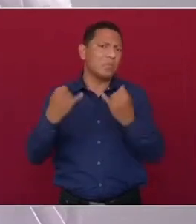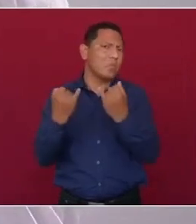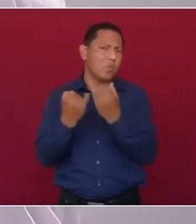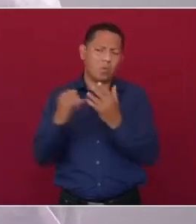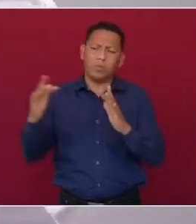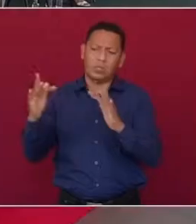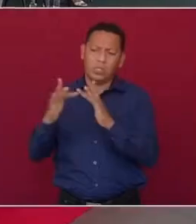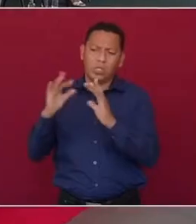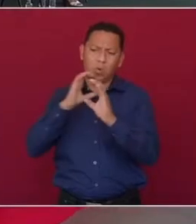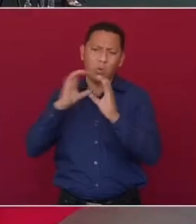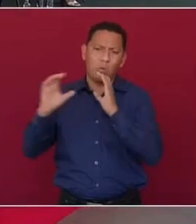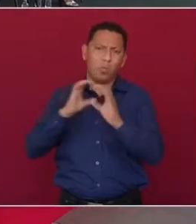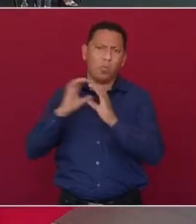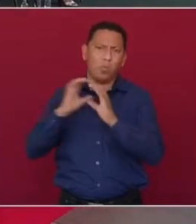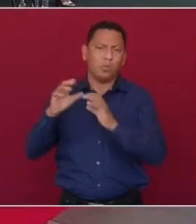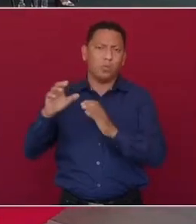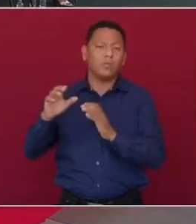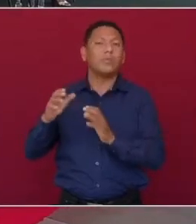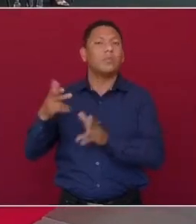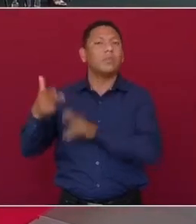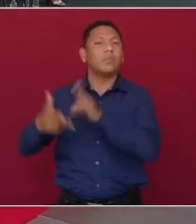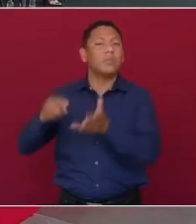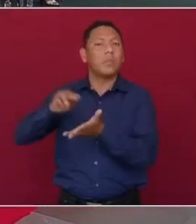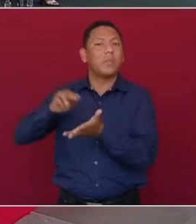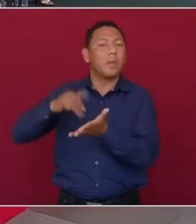ya con el Tren Maya.